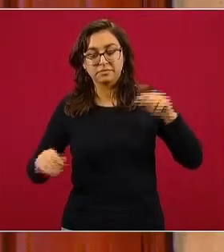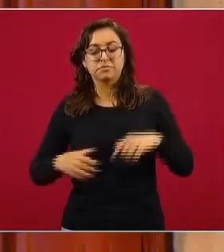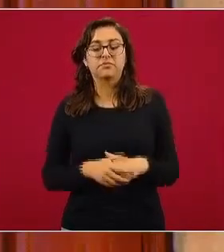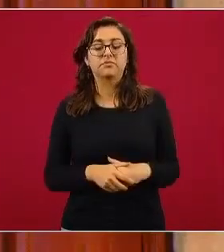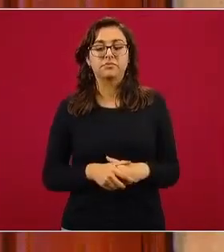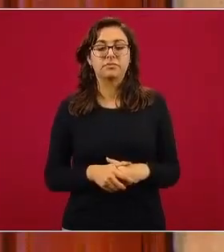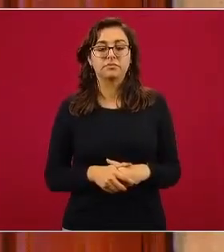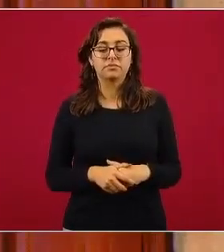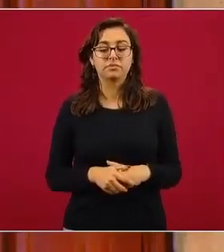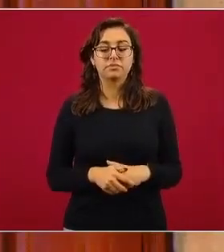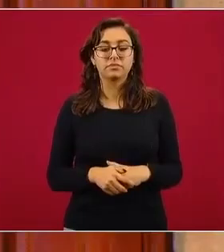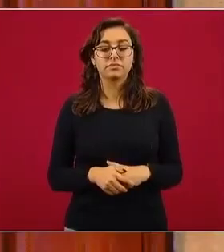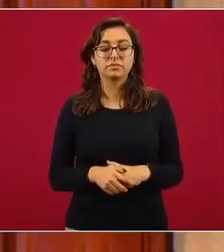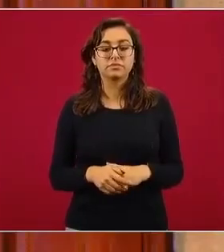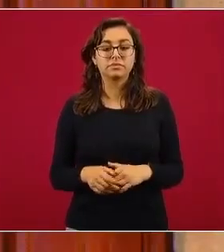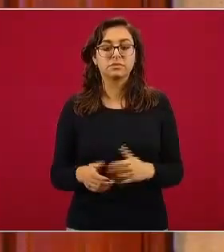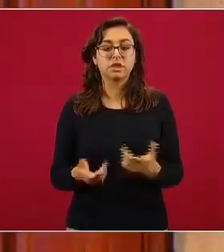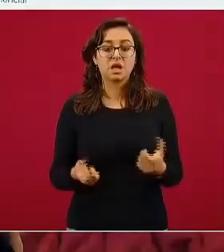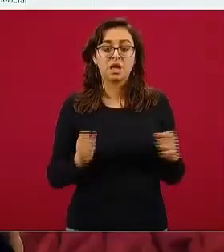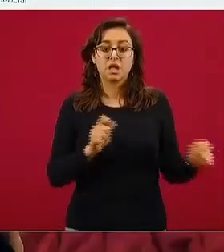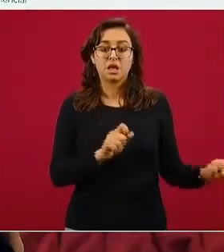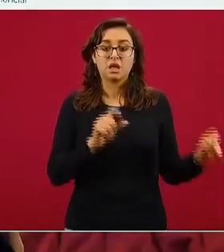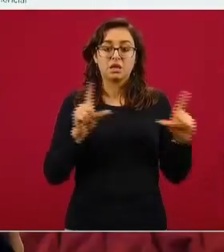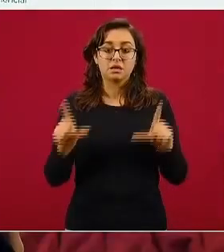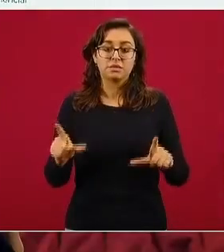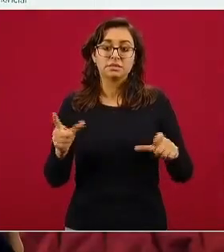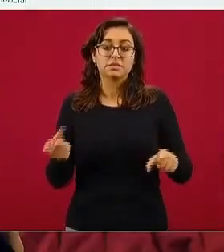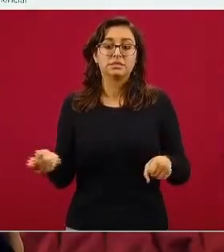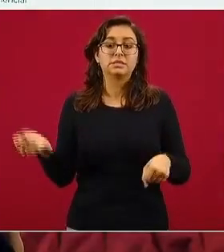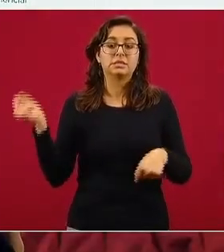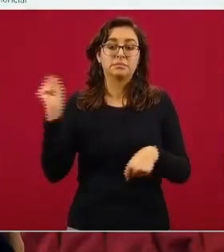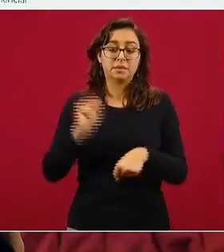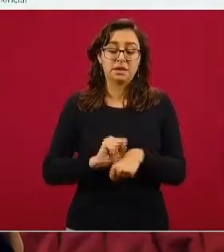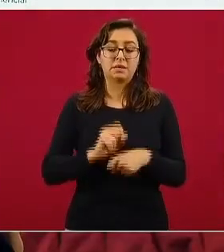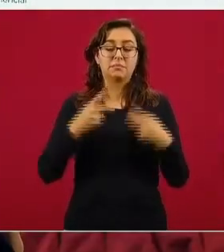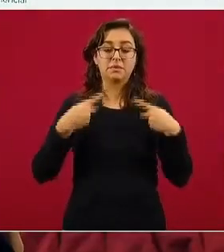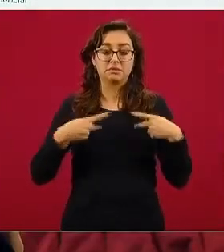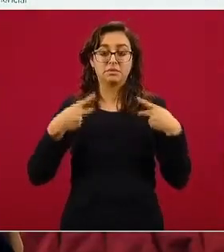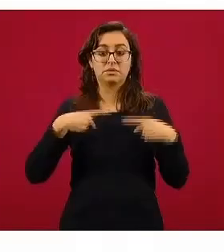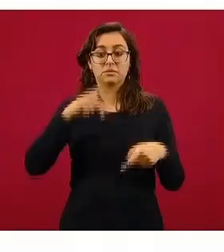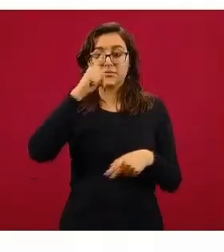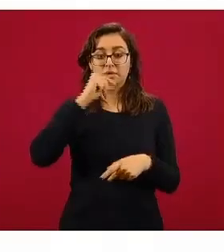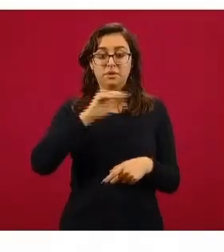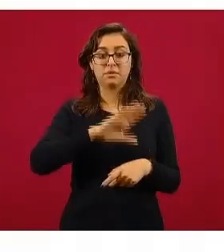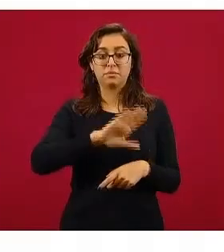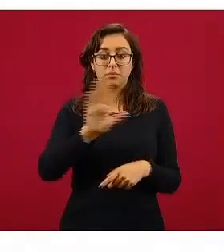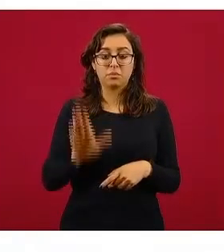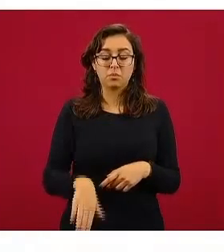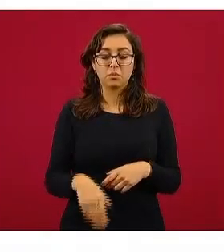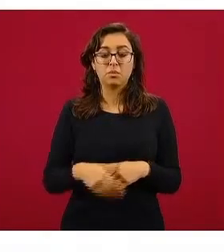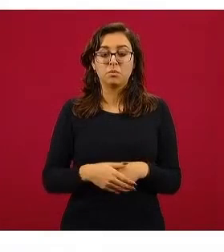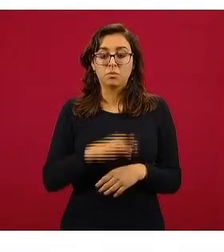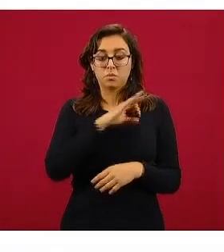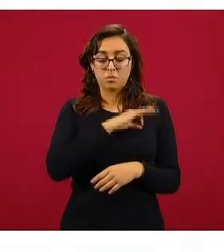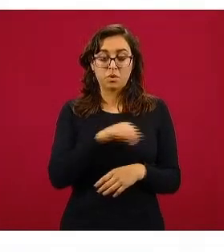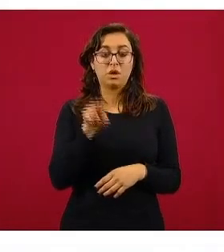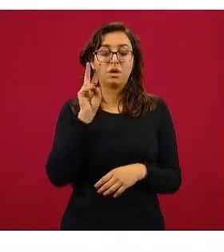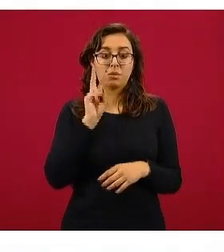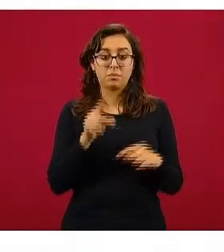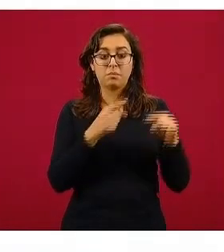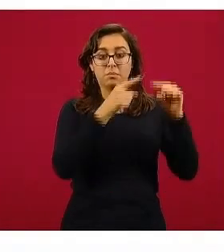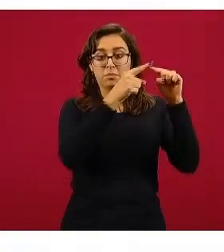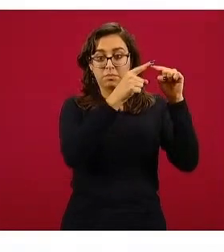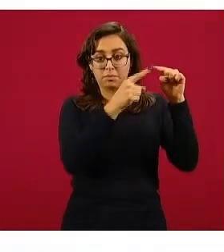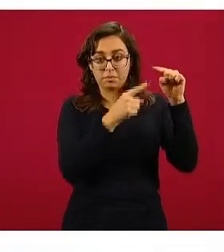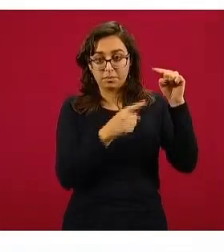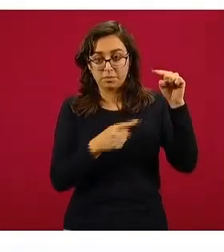de este grupo, va a ser precisamente el cambio semanal de las defunciones, la tendencia en la línea de color